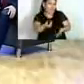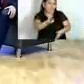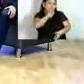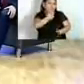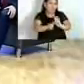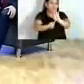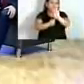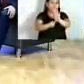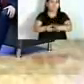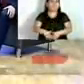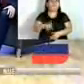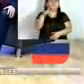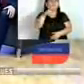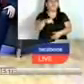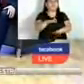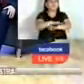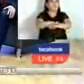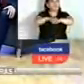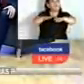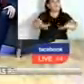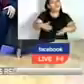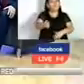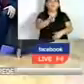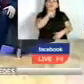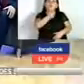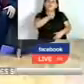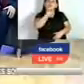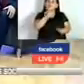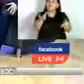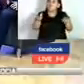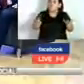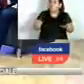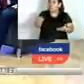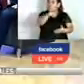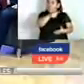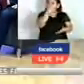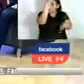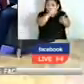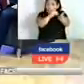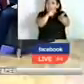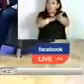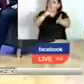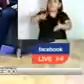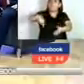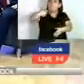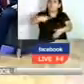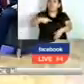en Noticiero Hechos. Nosotros así finalizamos, Manuel y amigos televidentes, pero recuerden su cita el día